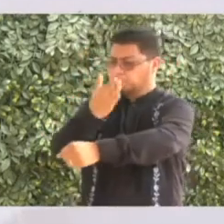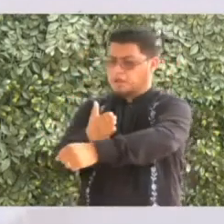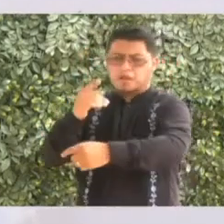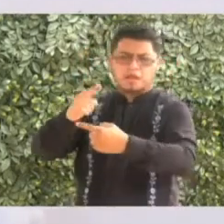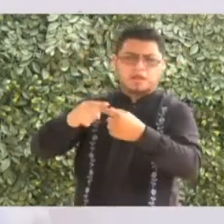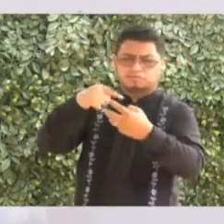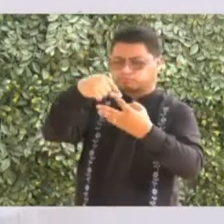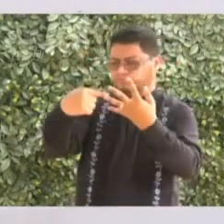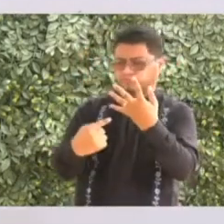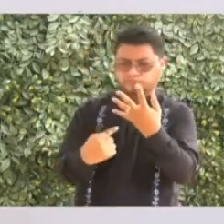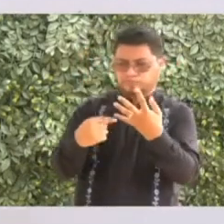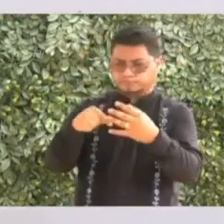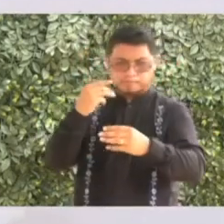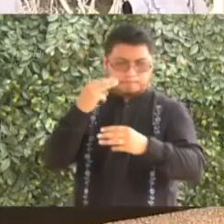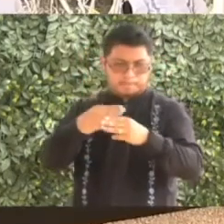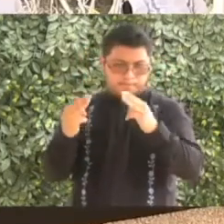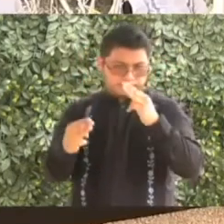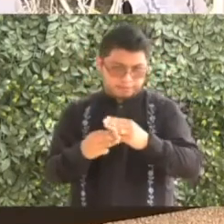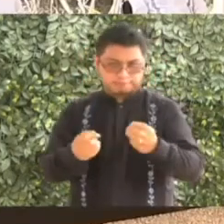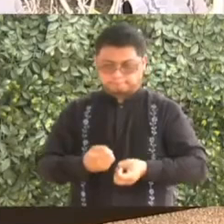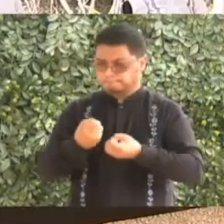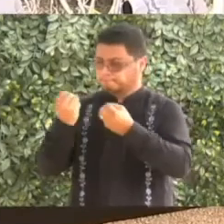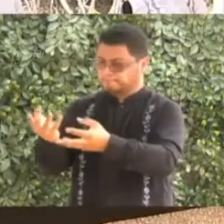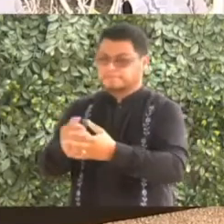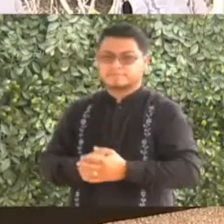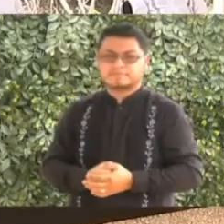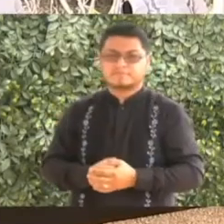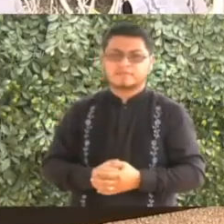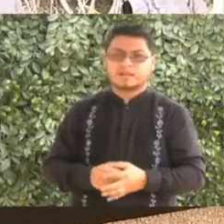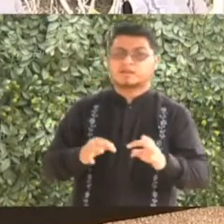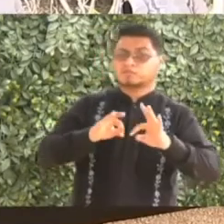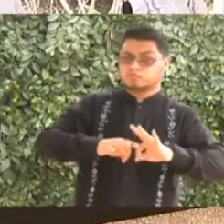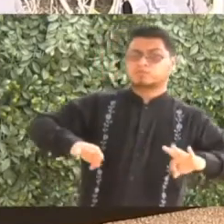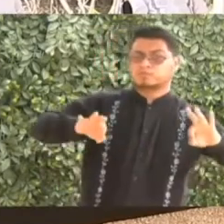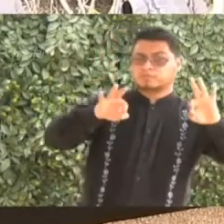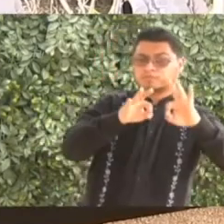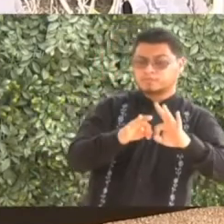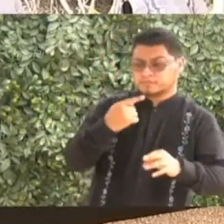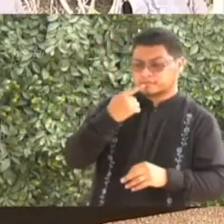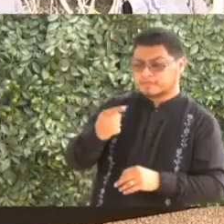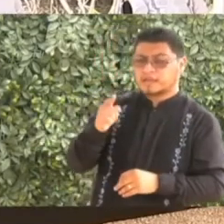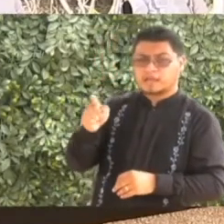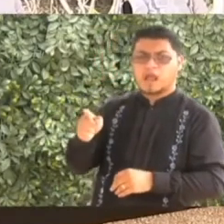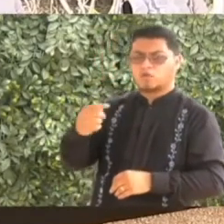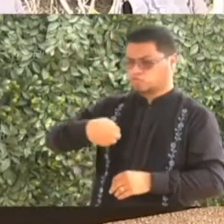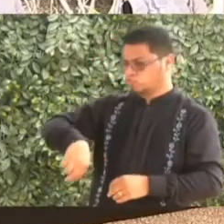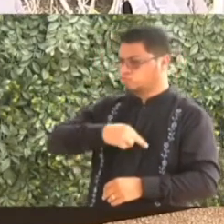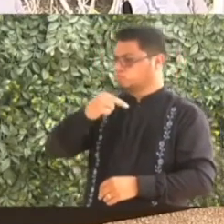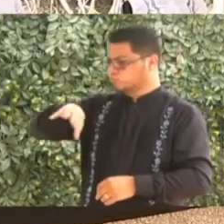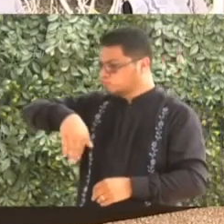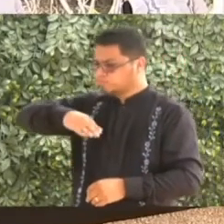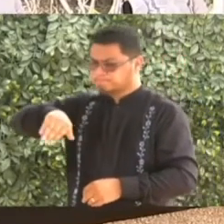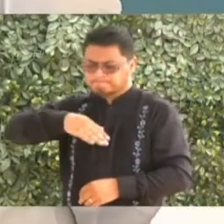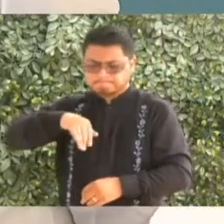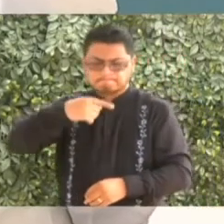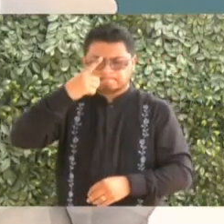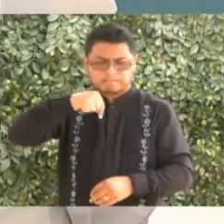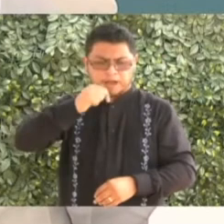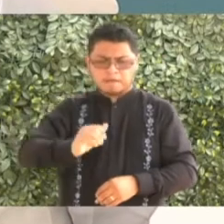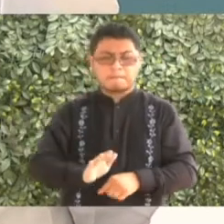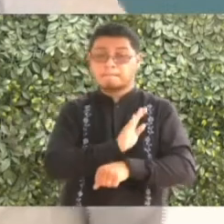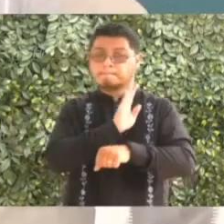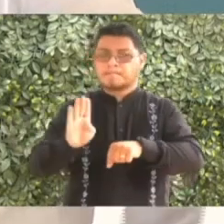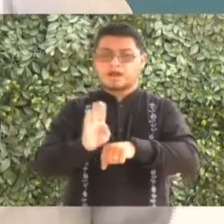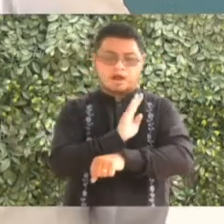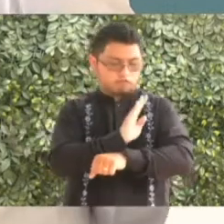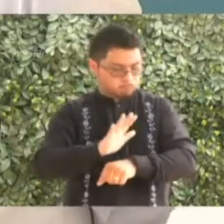carbón, o producción de carbón, disculpe. Es importante mencionar que continuamos buscando el mayor beneficio para el Tren Maya mediante el desarrollo de